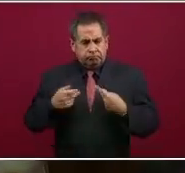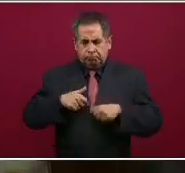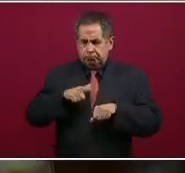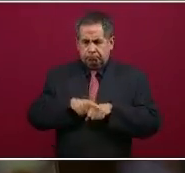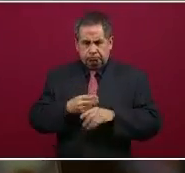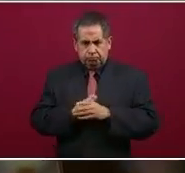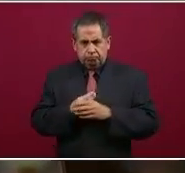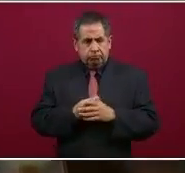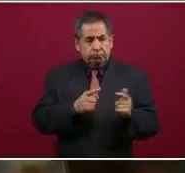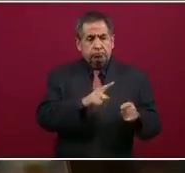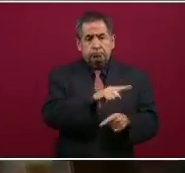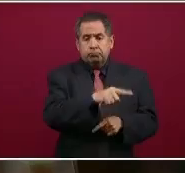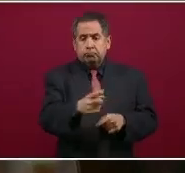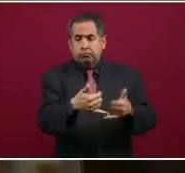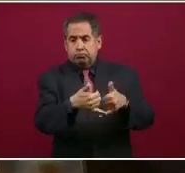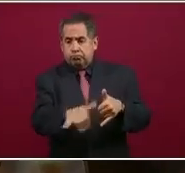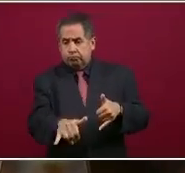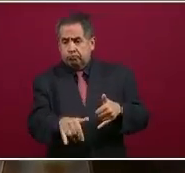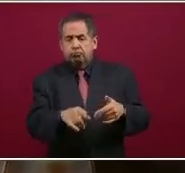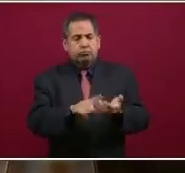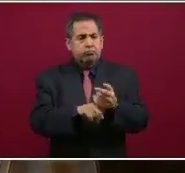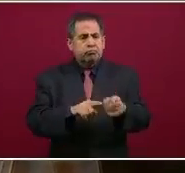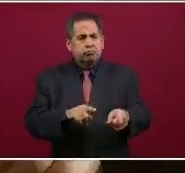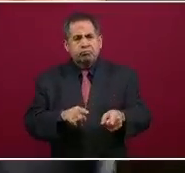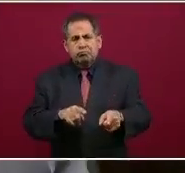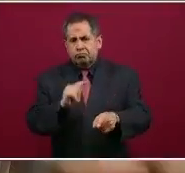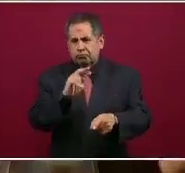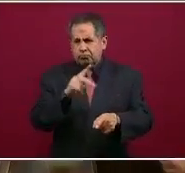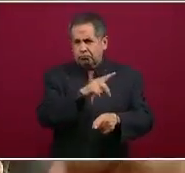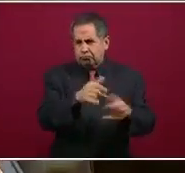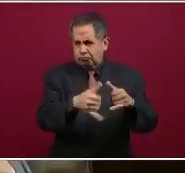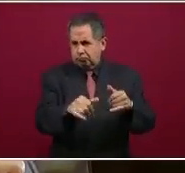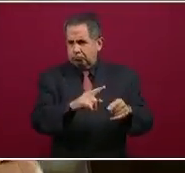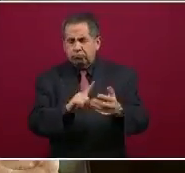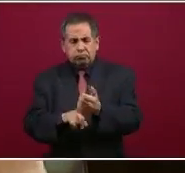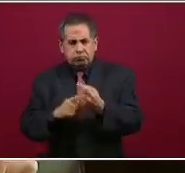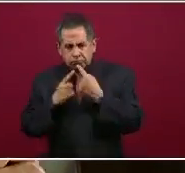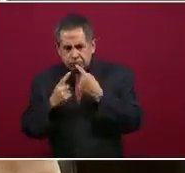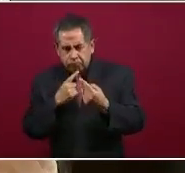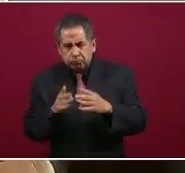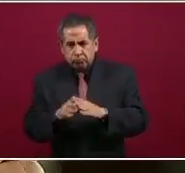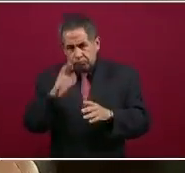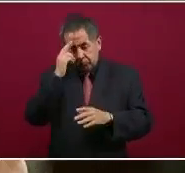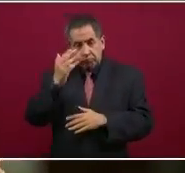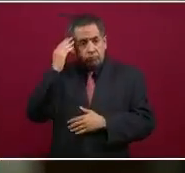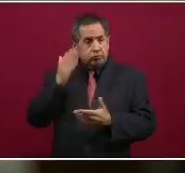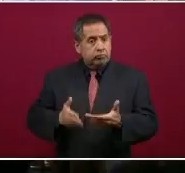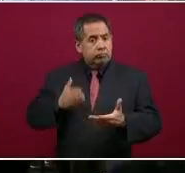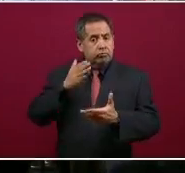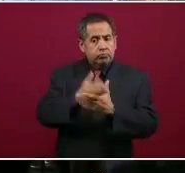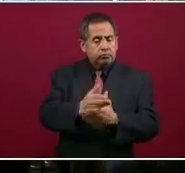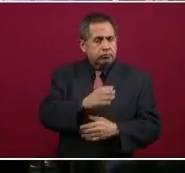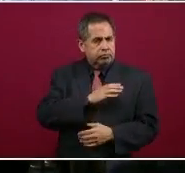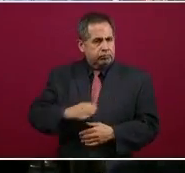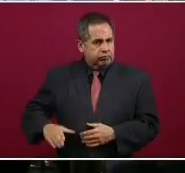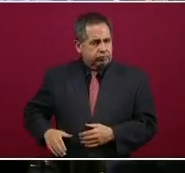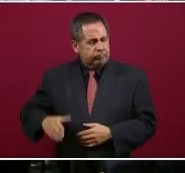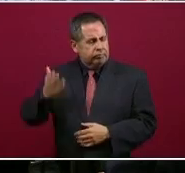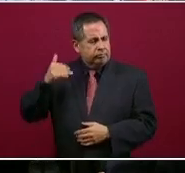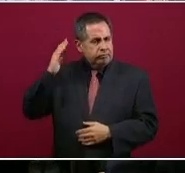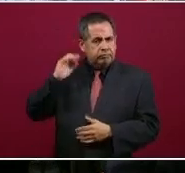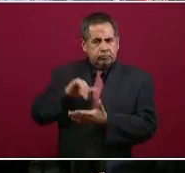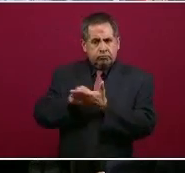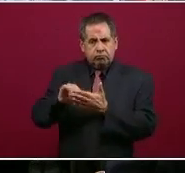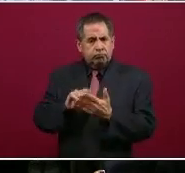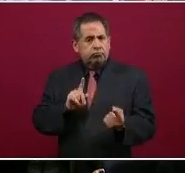el yerno del presidente Trump y usted en esos diálogos para evitar lo que usted dijo cuando visitó Estados Unidos como candidato a la presidencia de Nueva York y